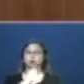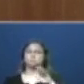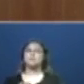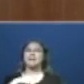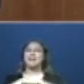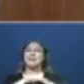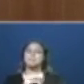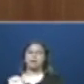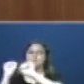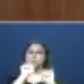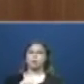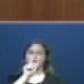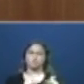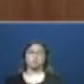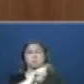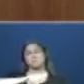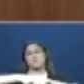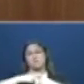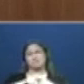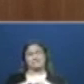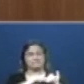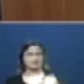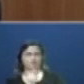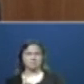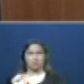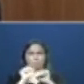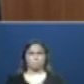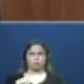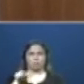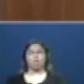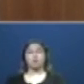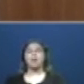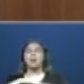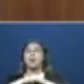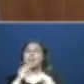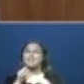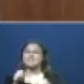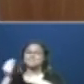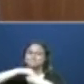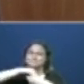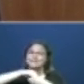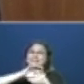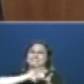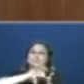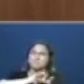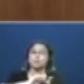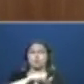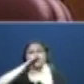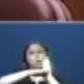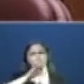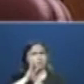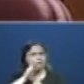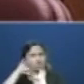protección a las personas y familias afectadas por la crisis dicha dicha red quiere integrar los servicios y los programas que acabo de citar y algunos